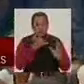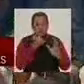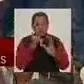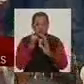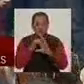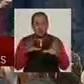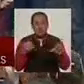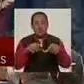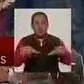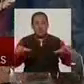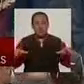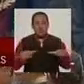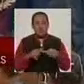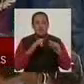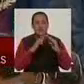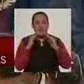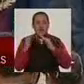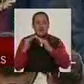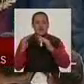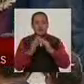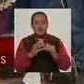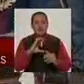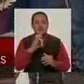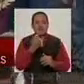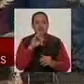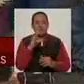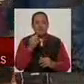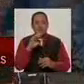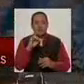desde el centro poblado de Uracusa